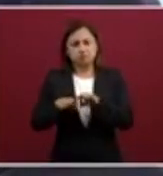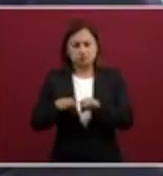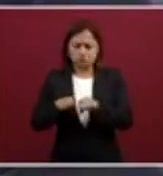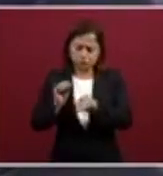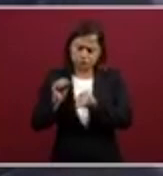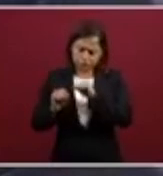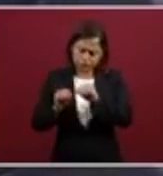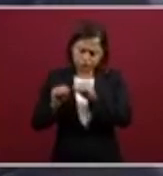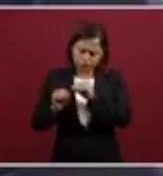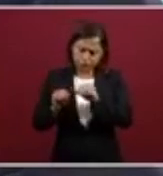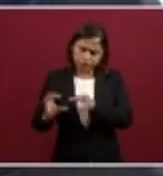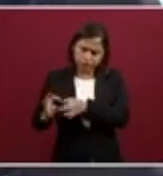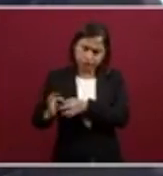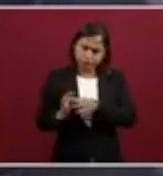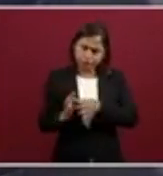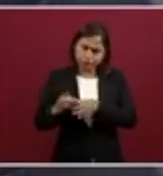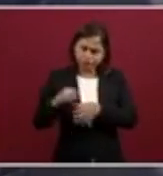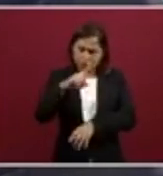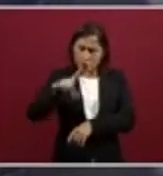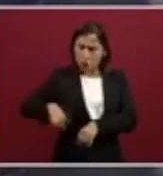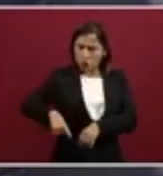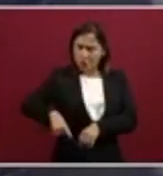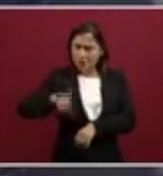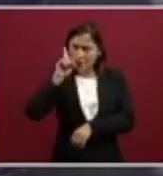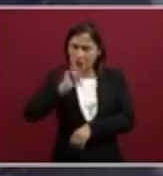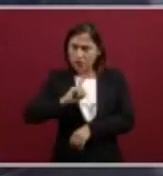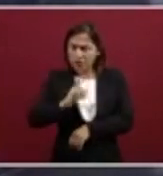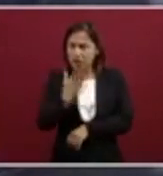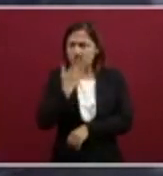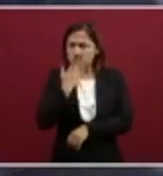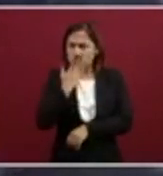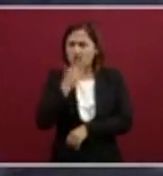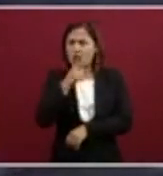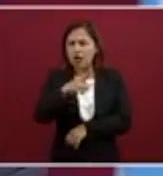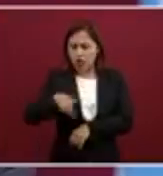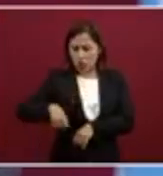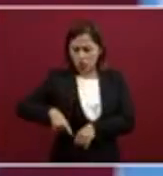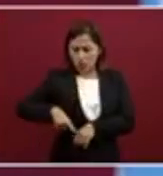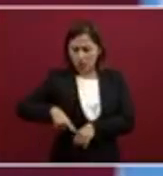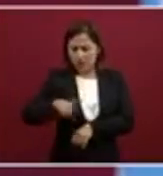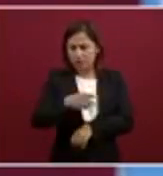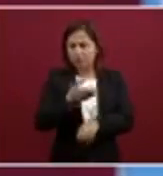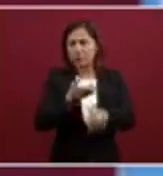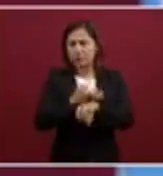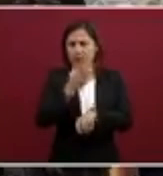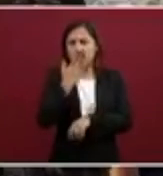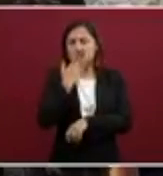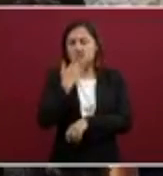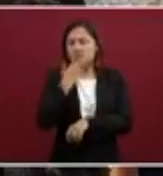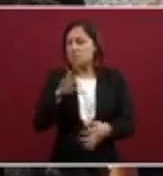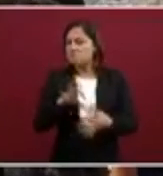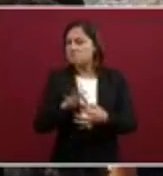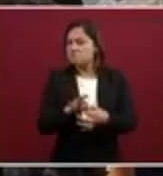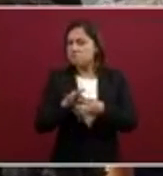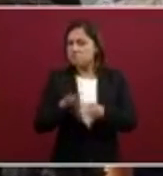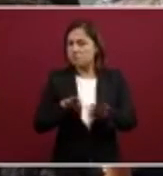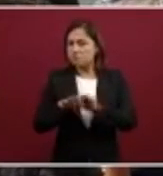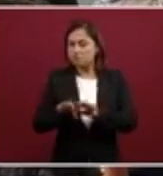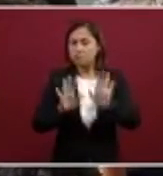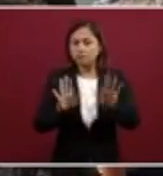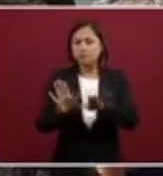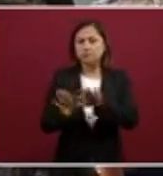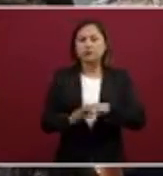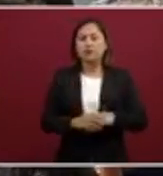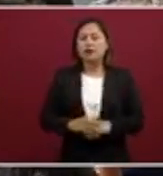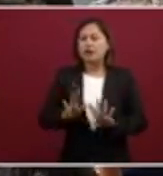gobernadora de Sonora y con el gobierno del estado de Sonora. Bueno, ahora sí. Presidente, solamente una última